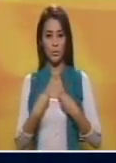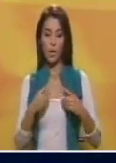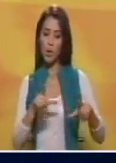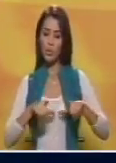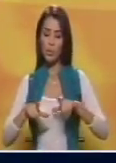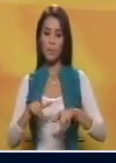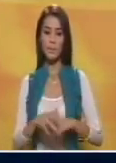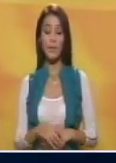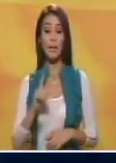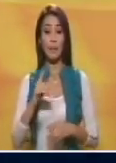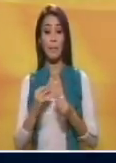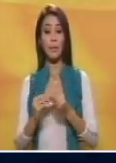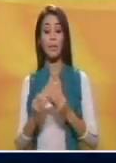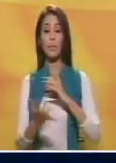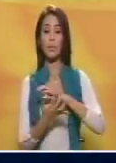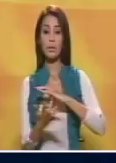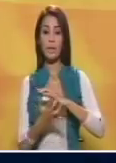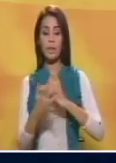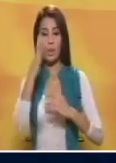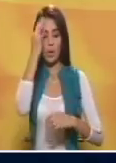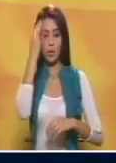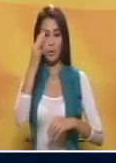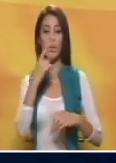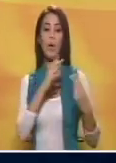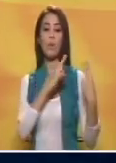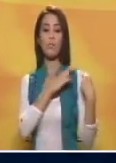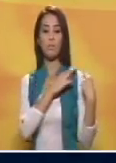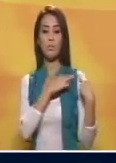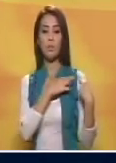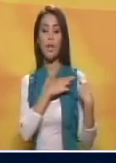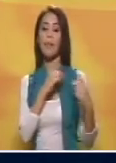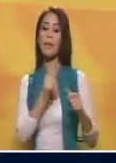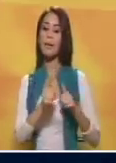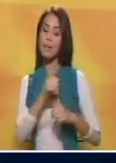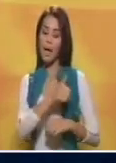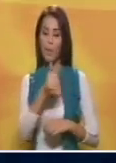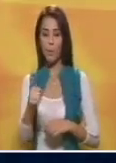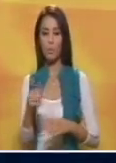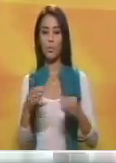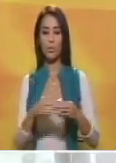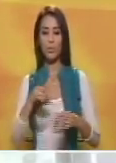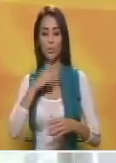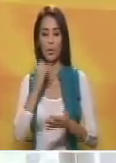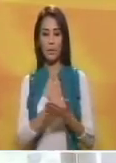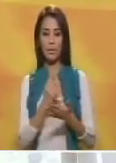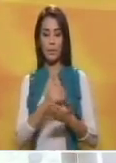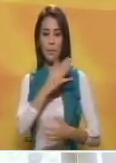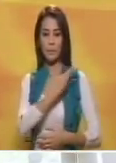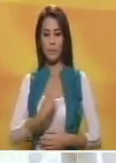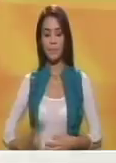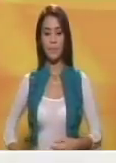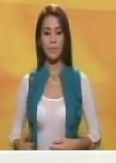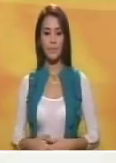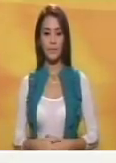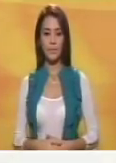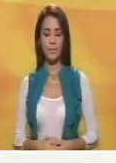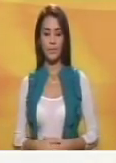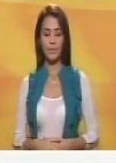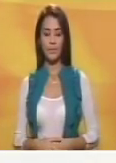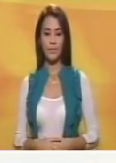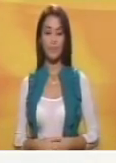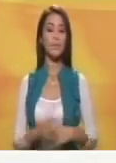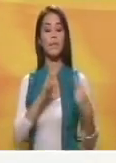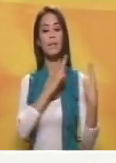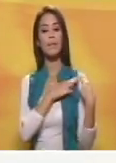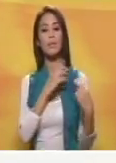será realizado por técnicos del Consejo y representantes de cada uno de los partidos inscritos para las presidenciales. El